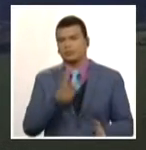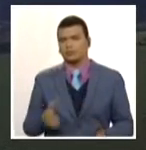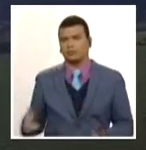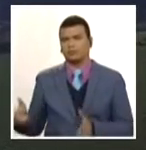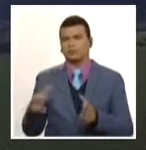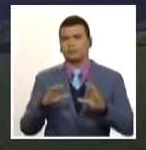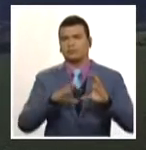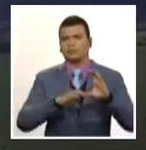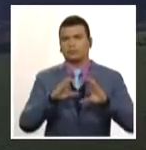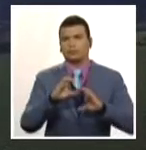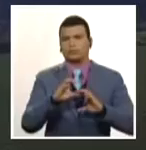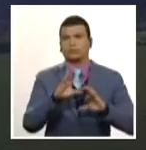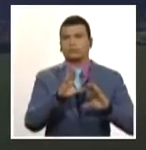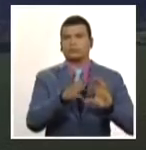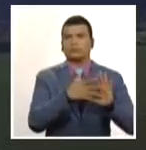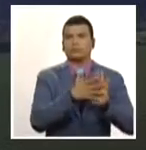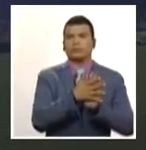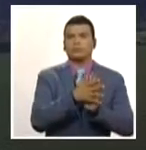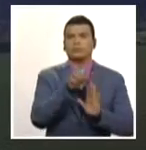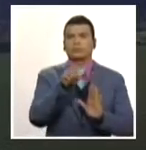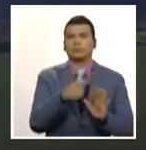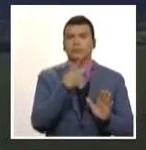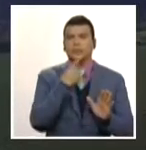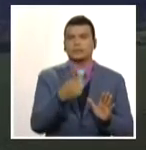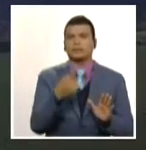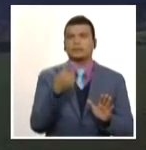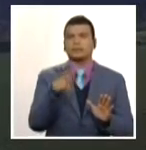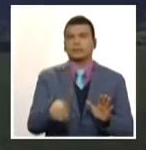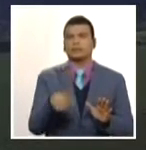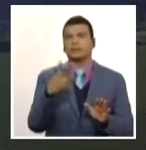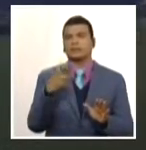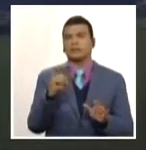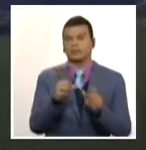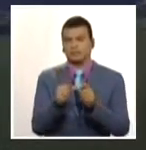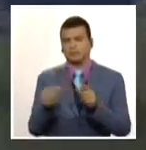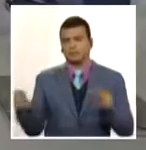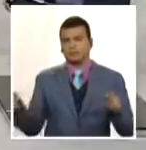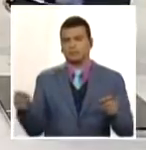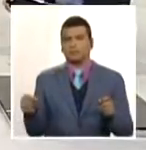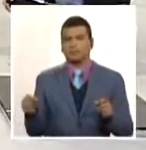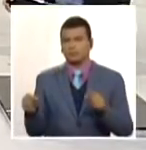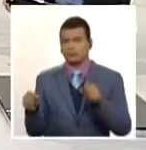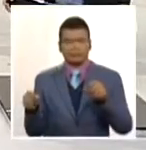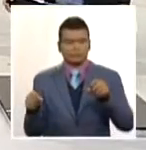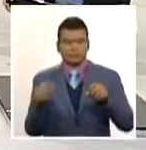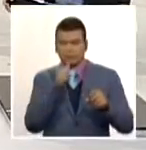ambiental que señala que debe haber 30 metros en las orillas y nosotros vemos que hay